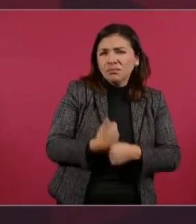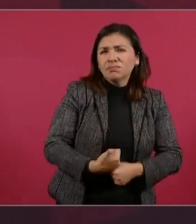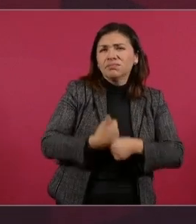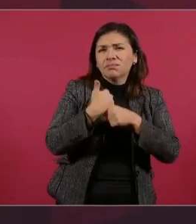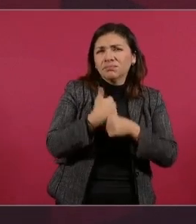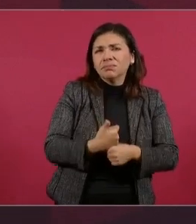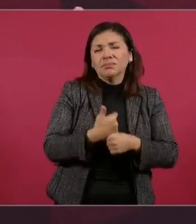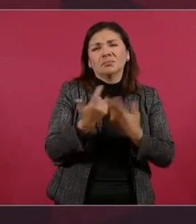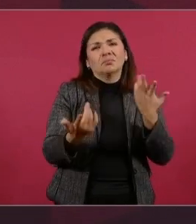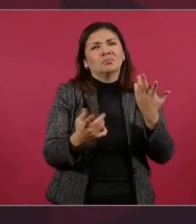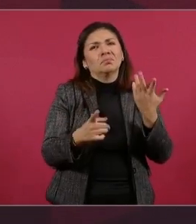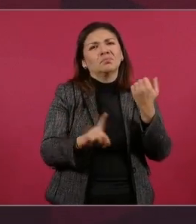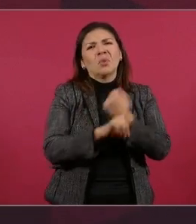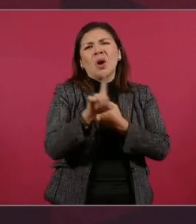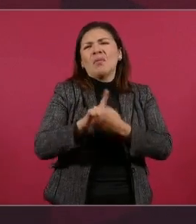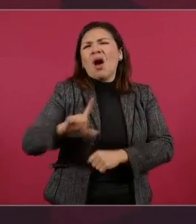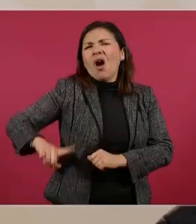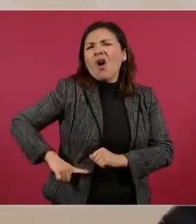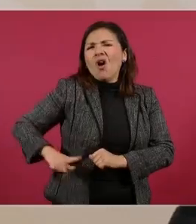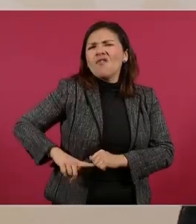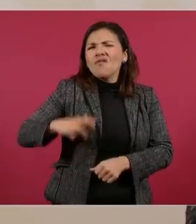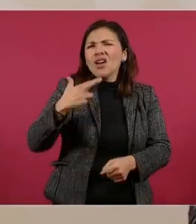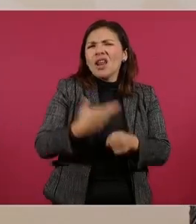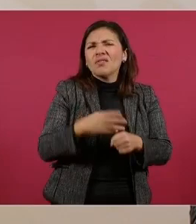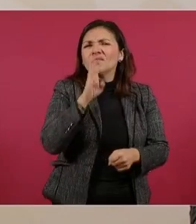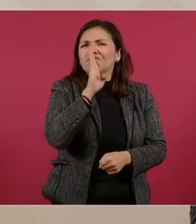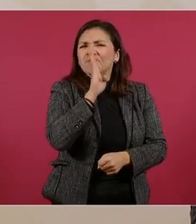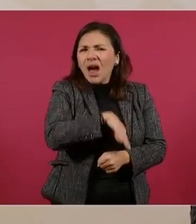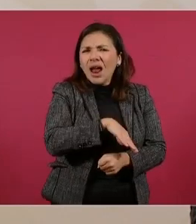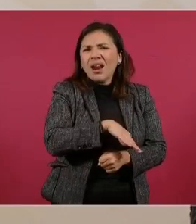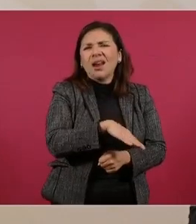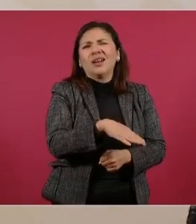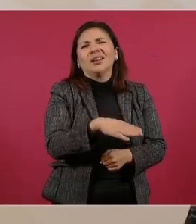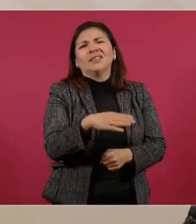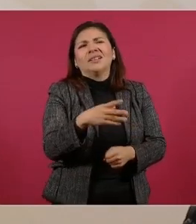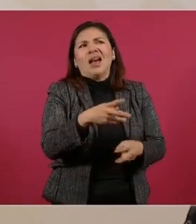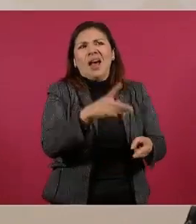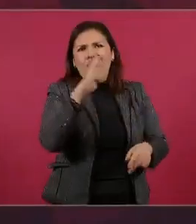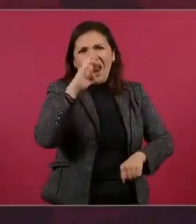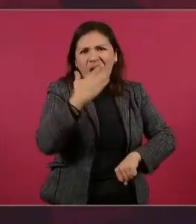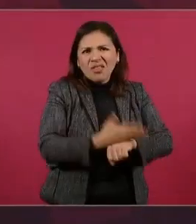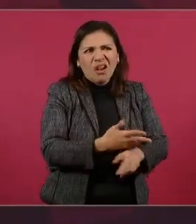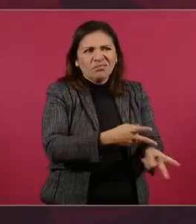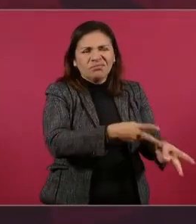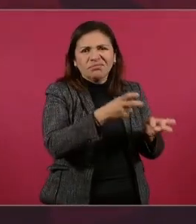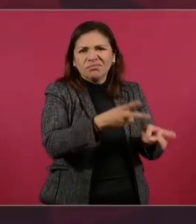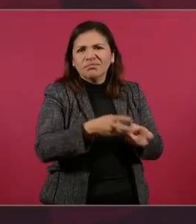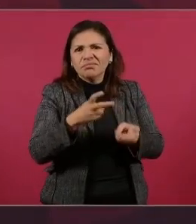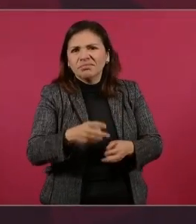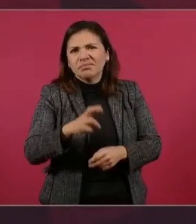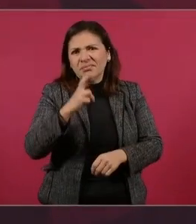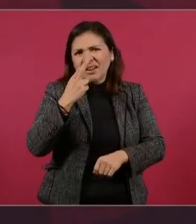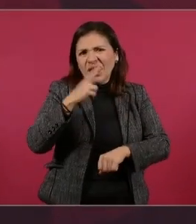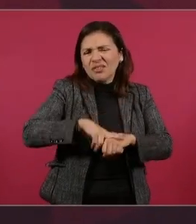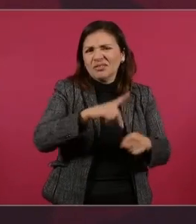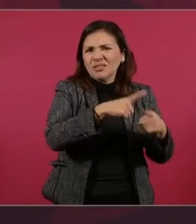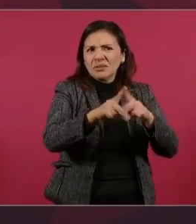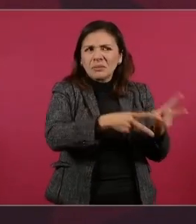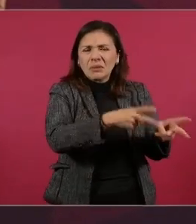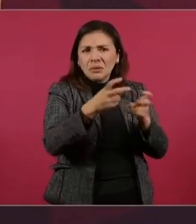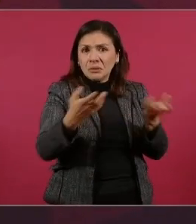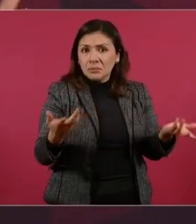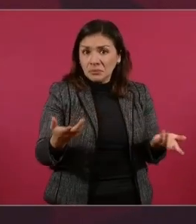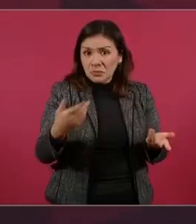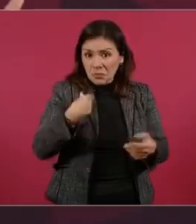de muchos gobernadores mediocres y ladrones para qué